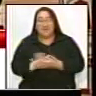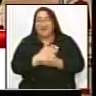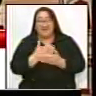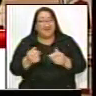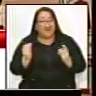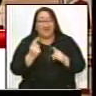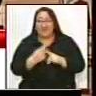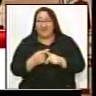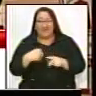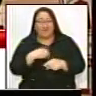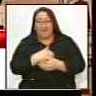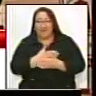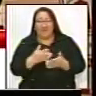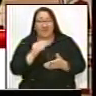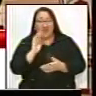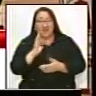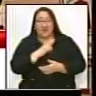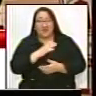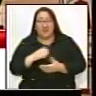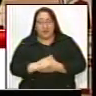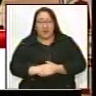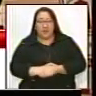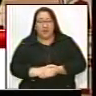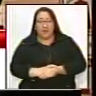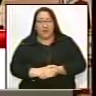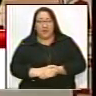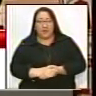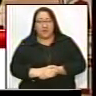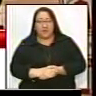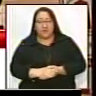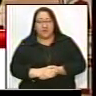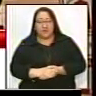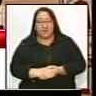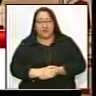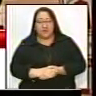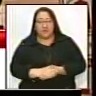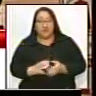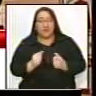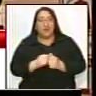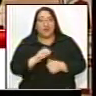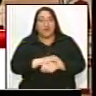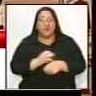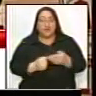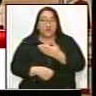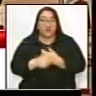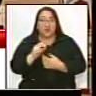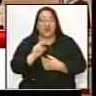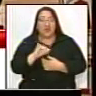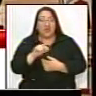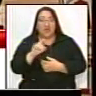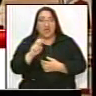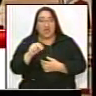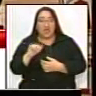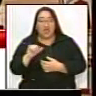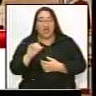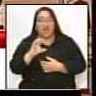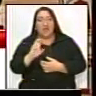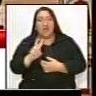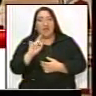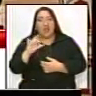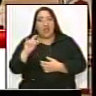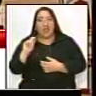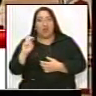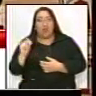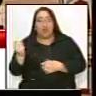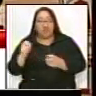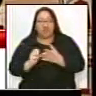nosotros. Cuatro gobiernos que en realidad, con la doctora Jenny Vilcatoma, se abrió la luz. Yo le agradezco mucho,